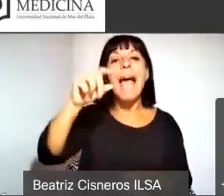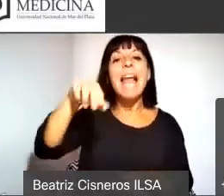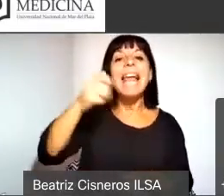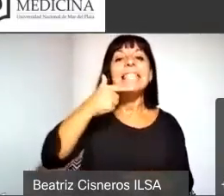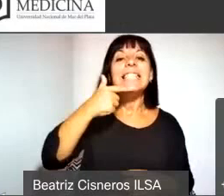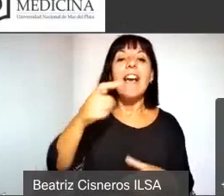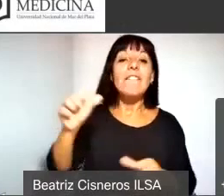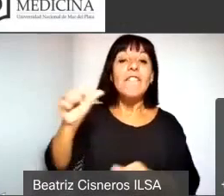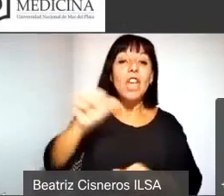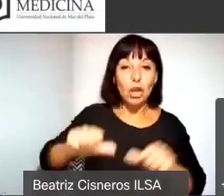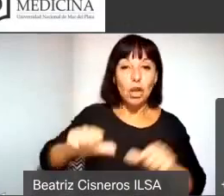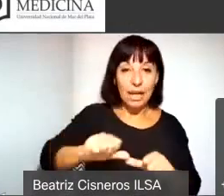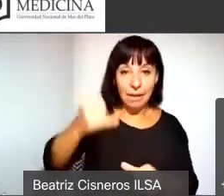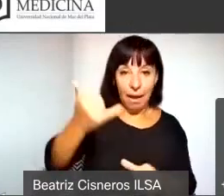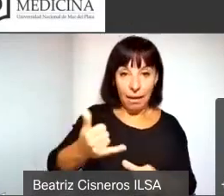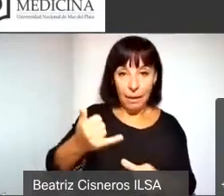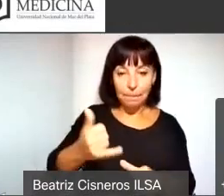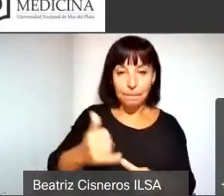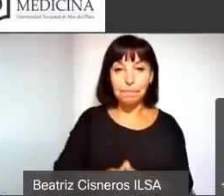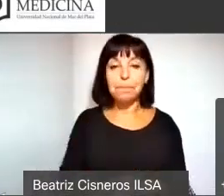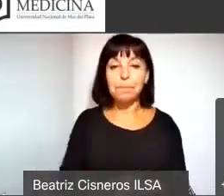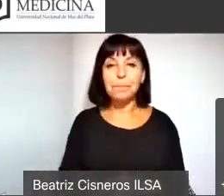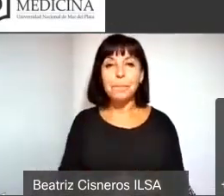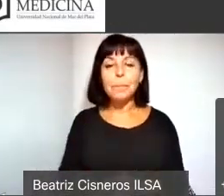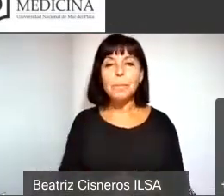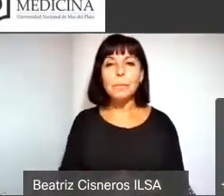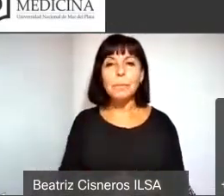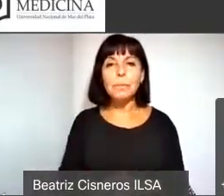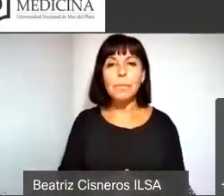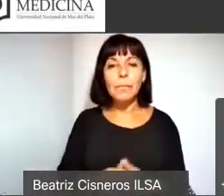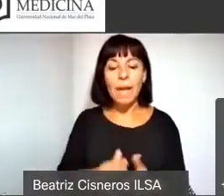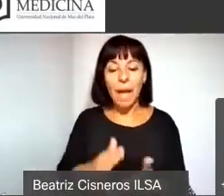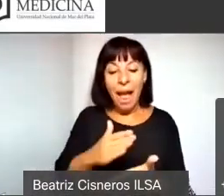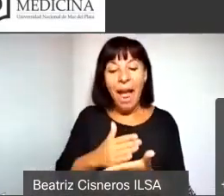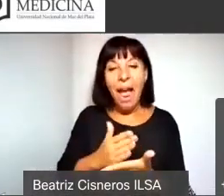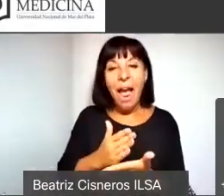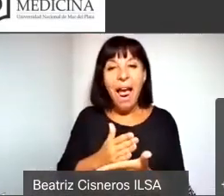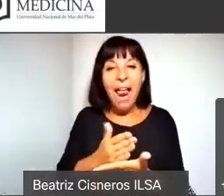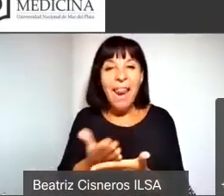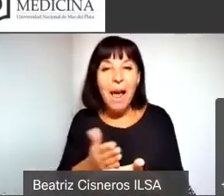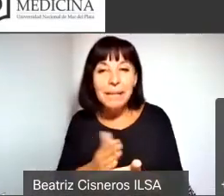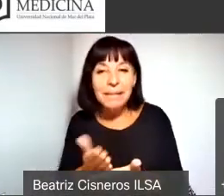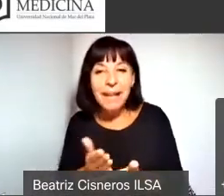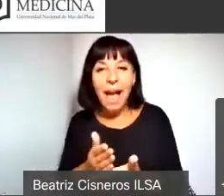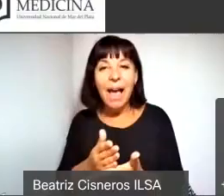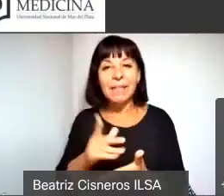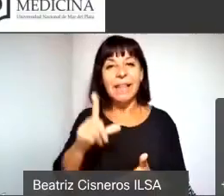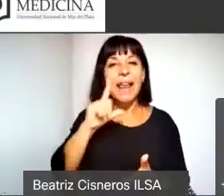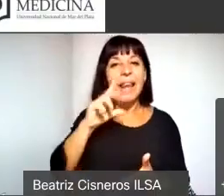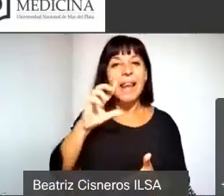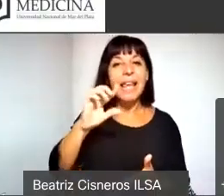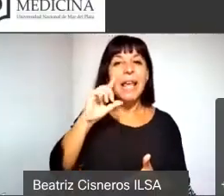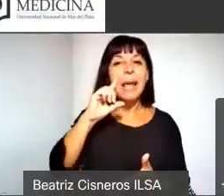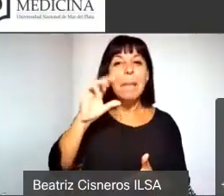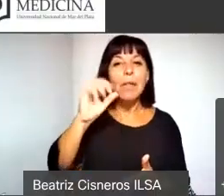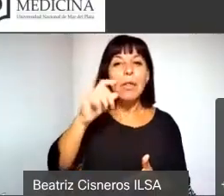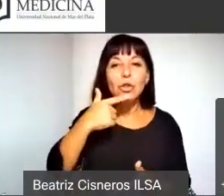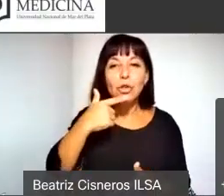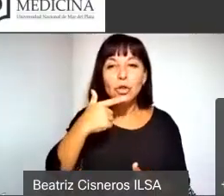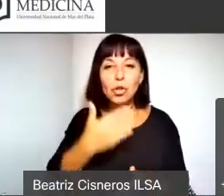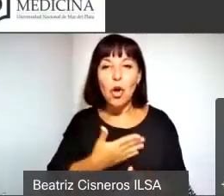Principalmente, más de la mitad de esos lípidos son fosfolípidos, que son estos que estamos viendo aquí